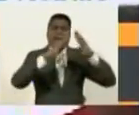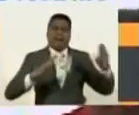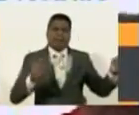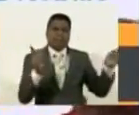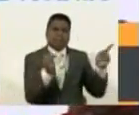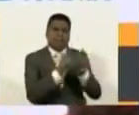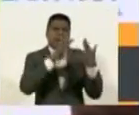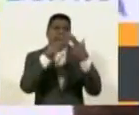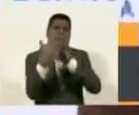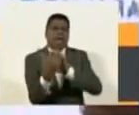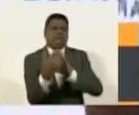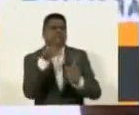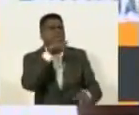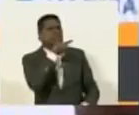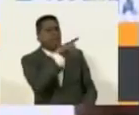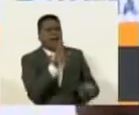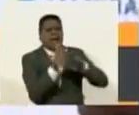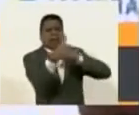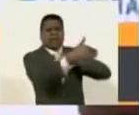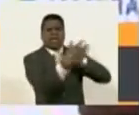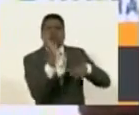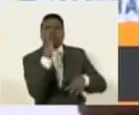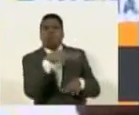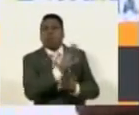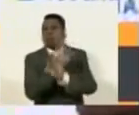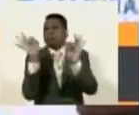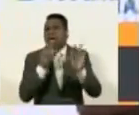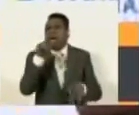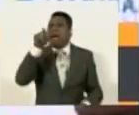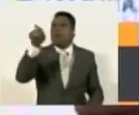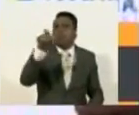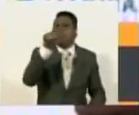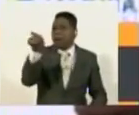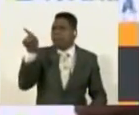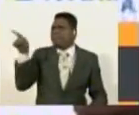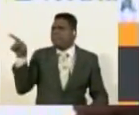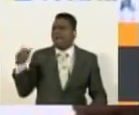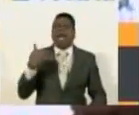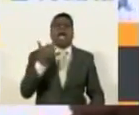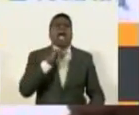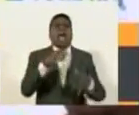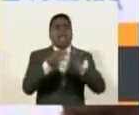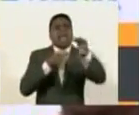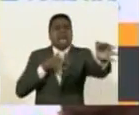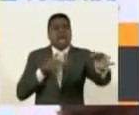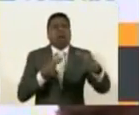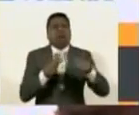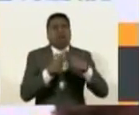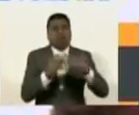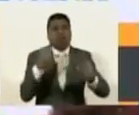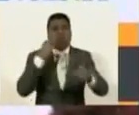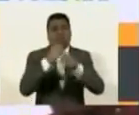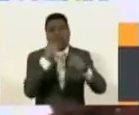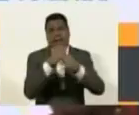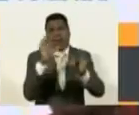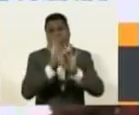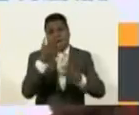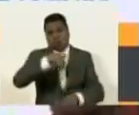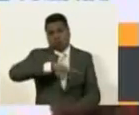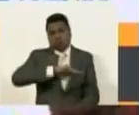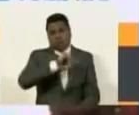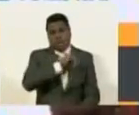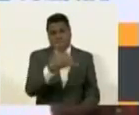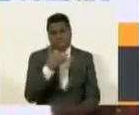el rancho, allá en la esquina donde nadie llega. Allá tenemos que llegar, y esa tarea no se la podemos dejar a más nadie. Es el Partido